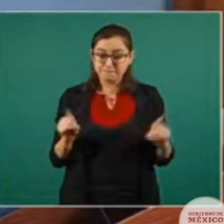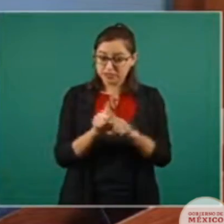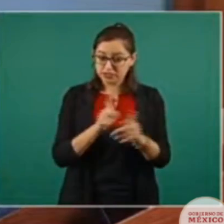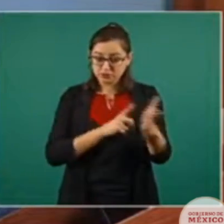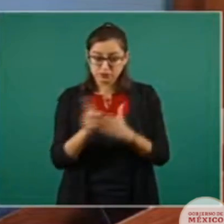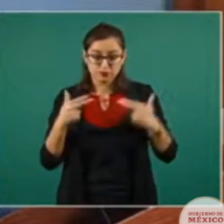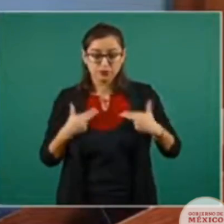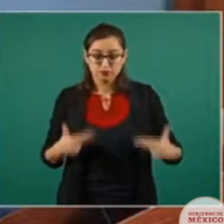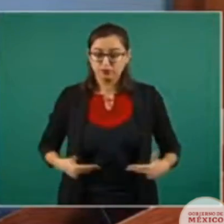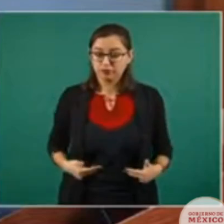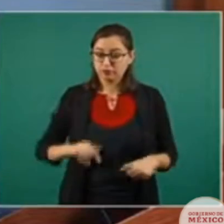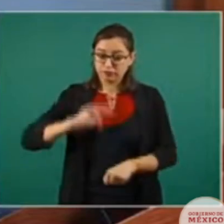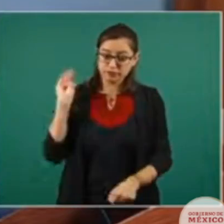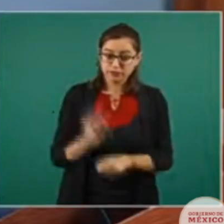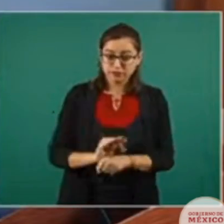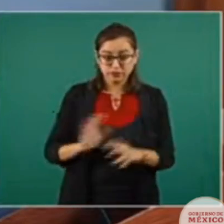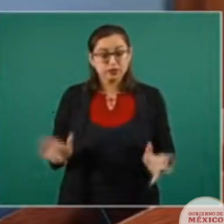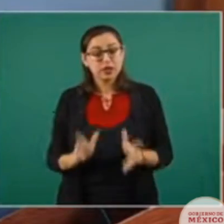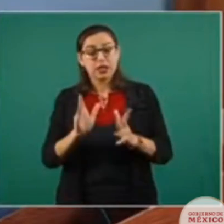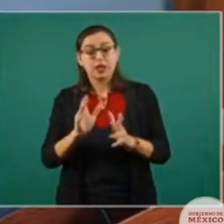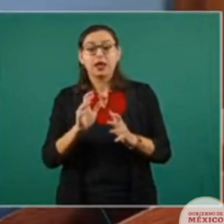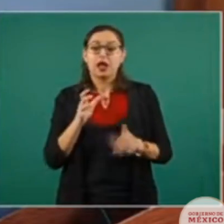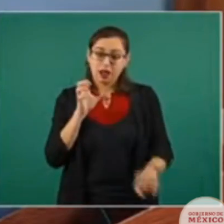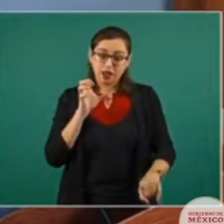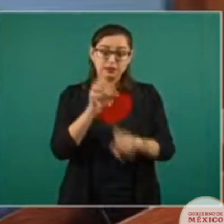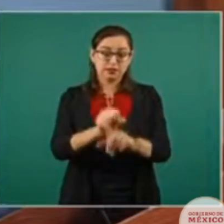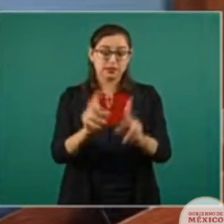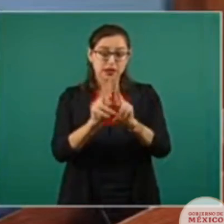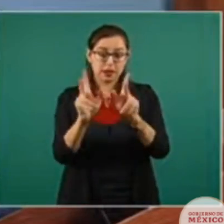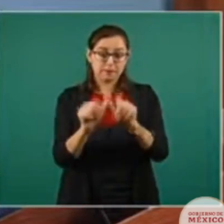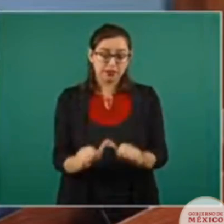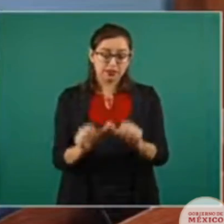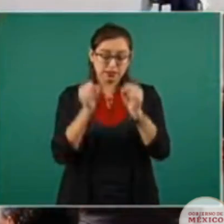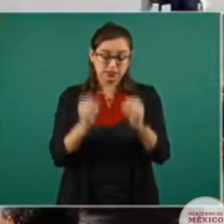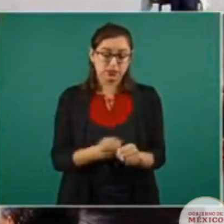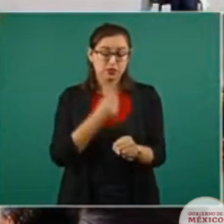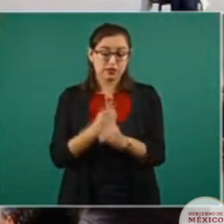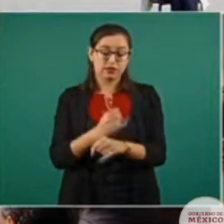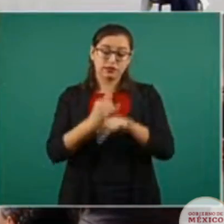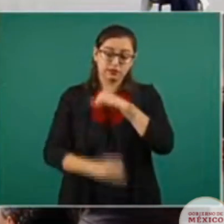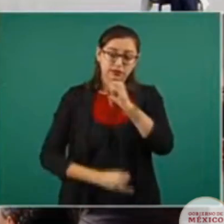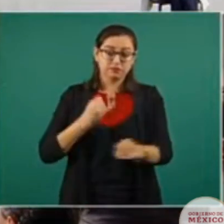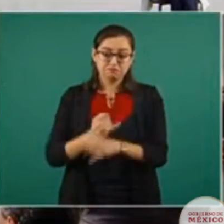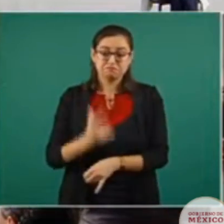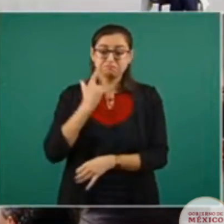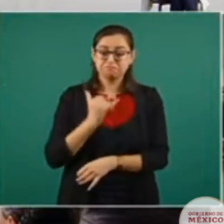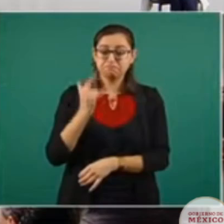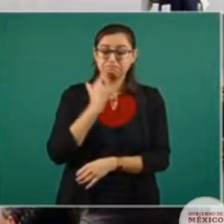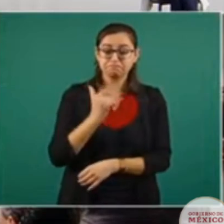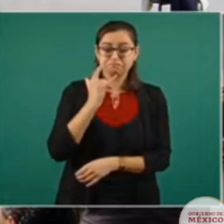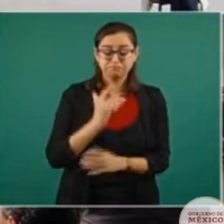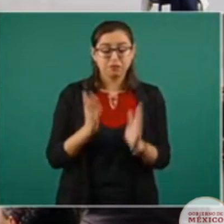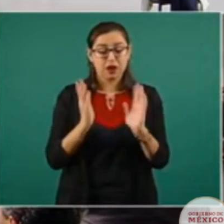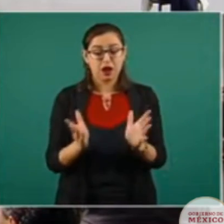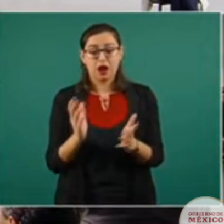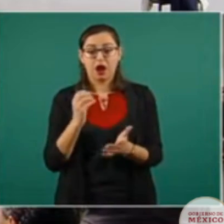derechos humanos, además de la lucha por la paz y seguridad internacionales. Lineamientos hoy